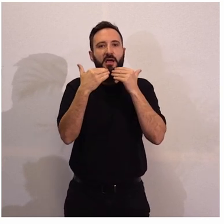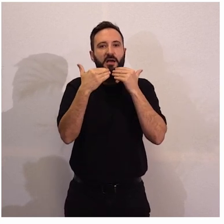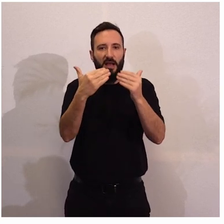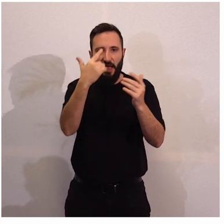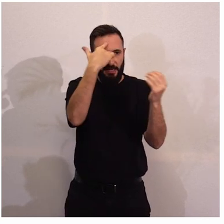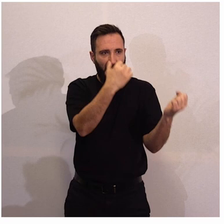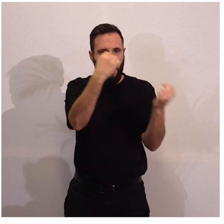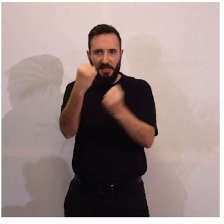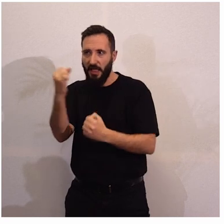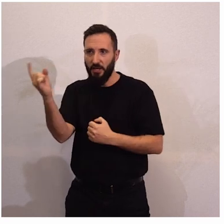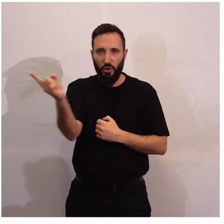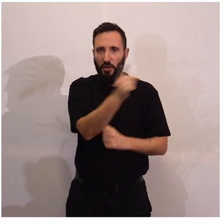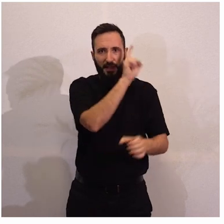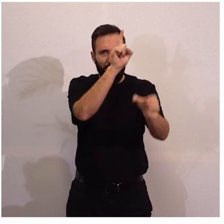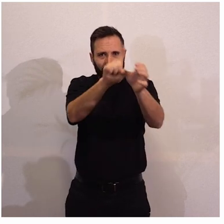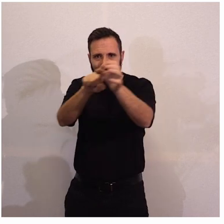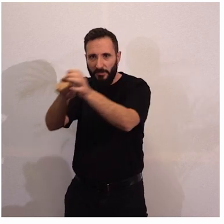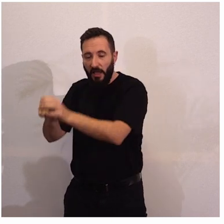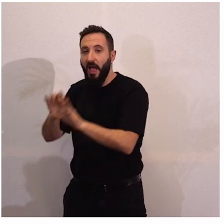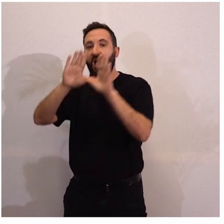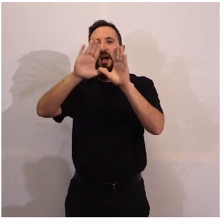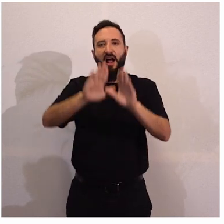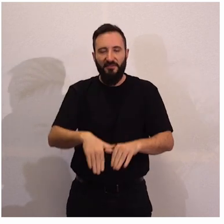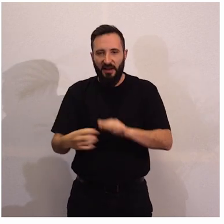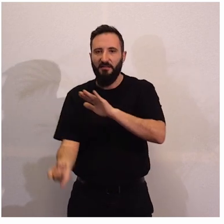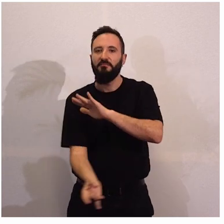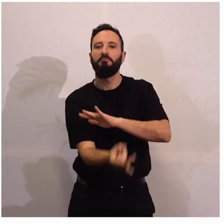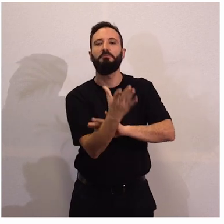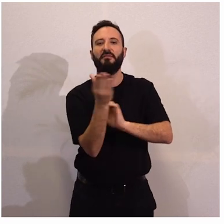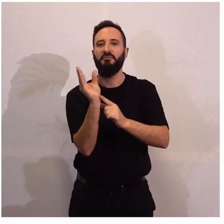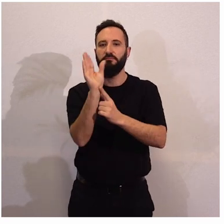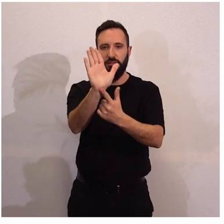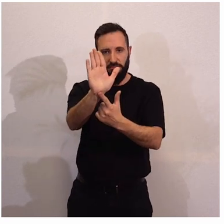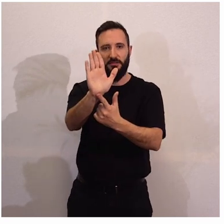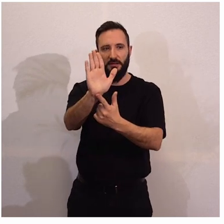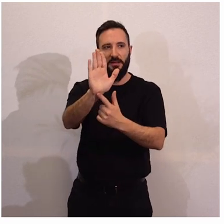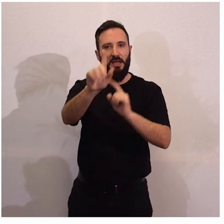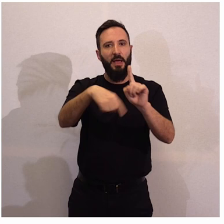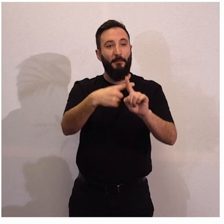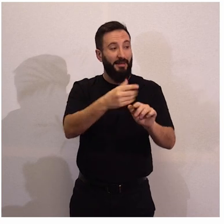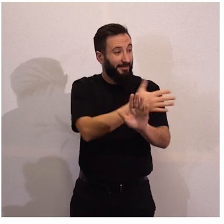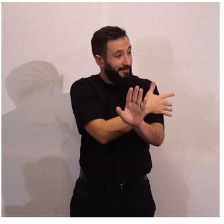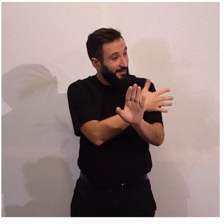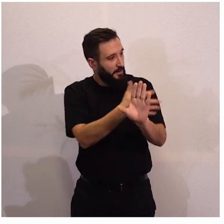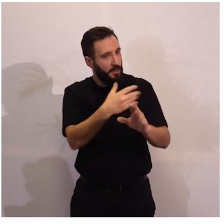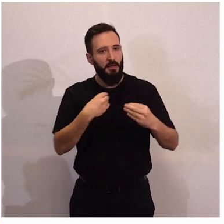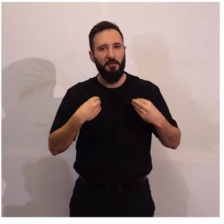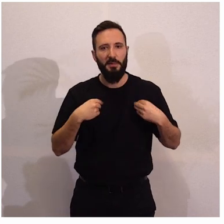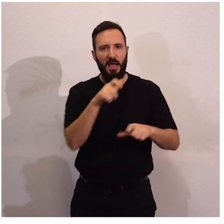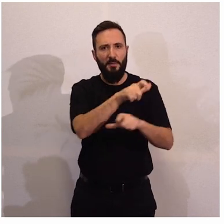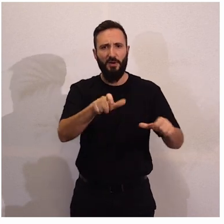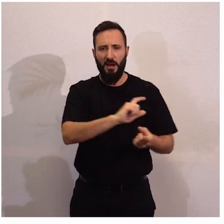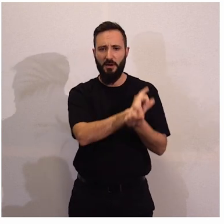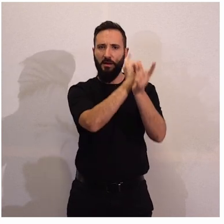nuestras entidades está sacando a la luz y ha logrado cambiar la vida de muchas